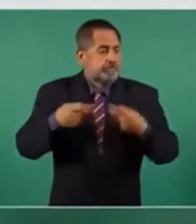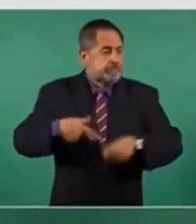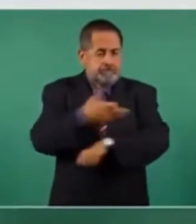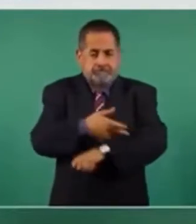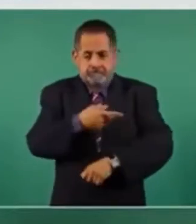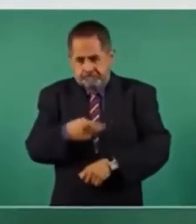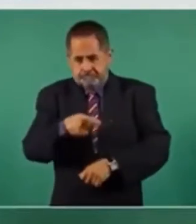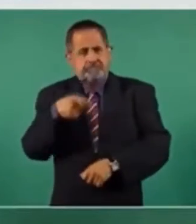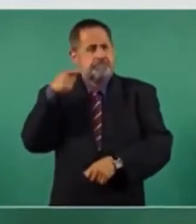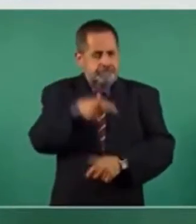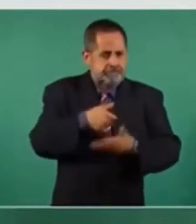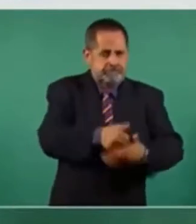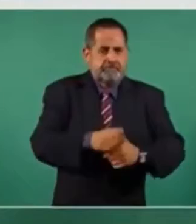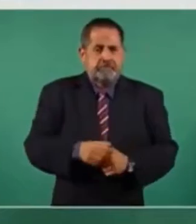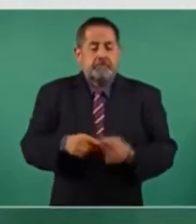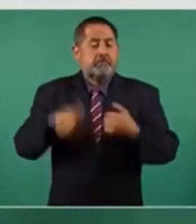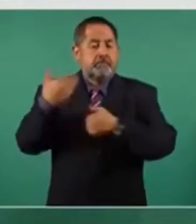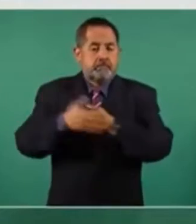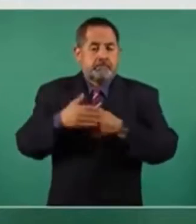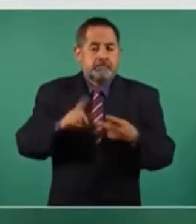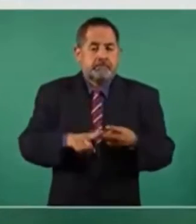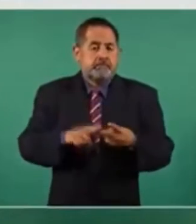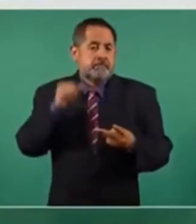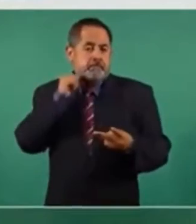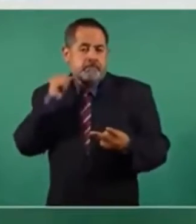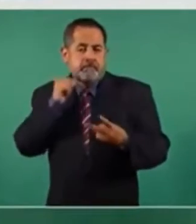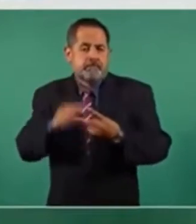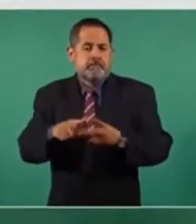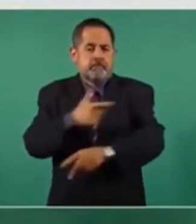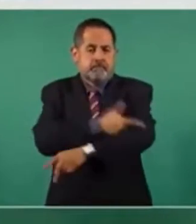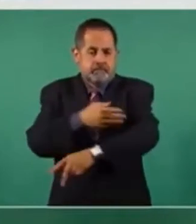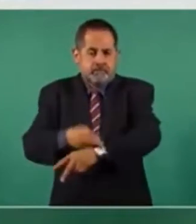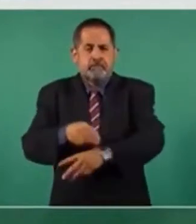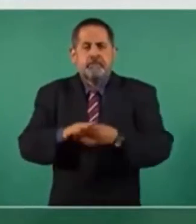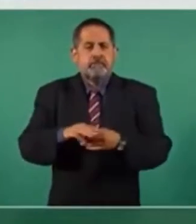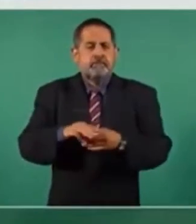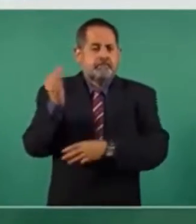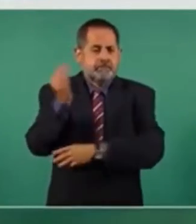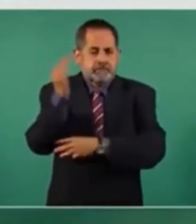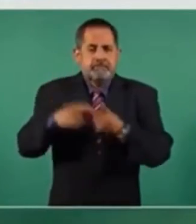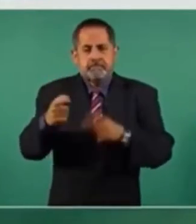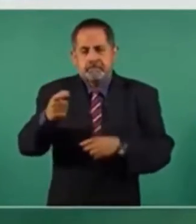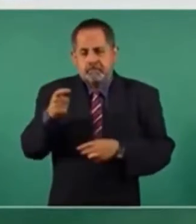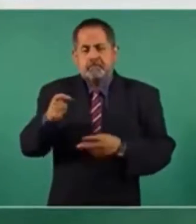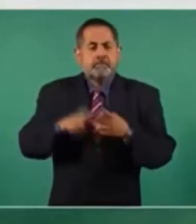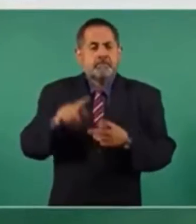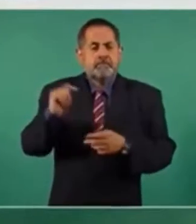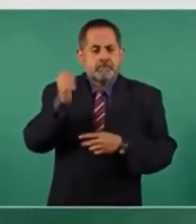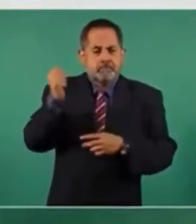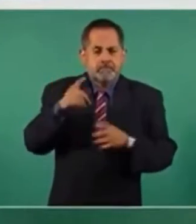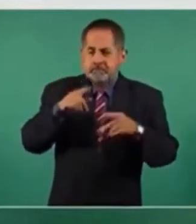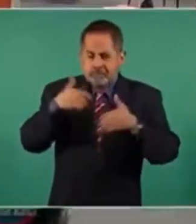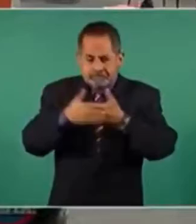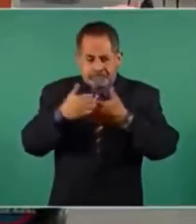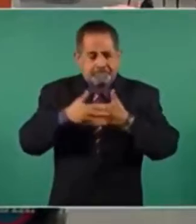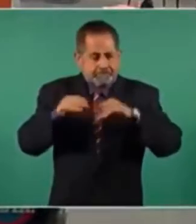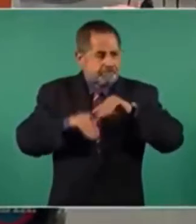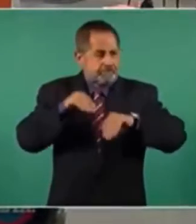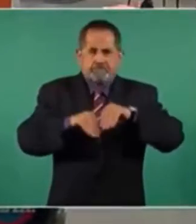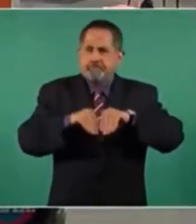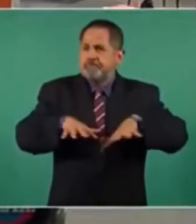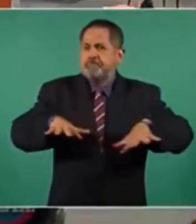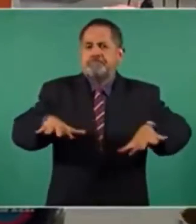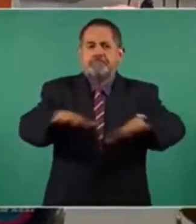siguientes alcaldías serán Azcapotzalco, Gustavo Madero, Milpalta, Xochimilco y Tláhuac. Y posteriormente iremos incluyendo las